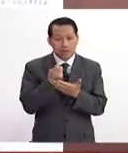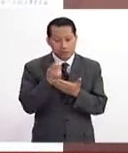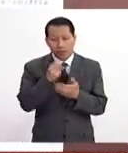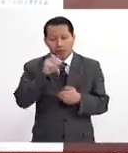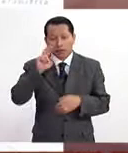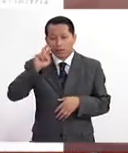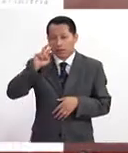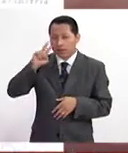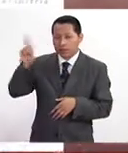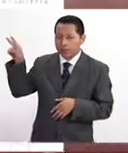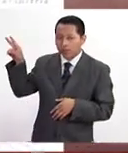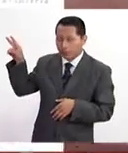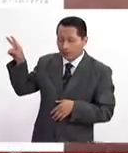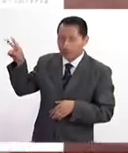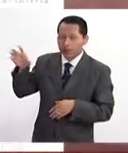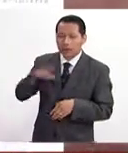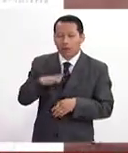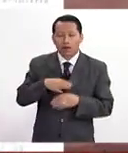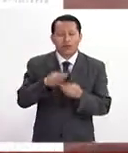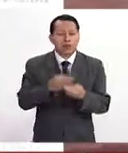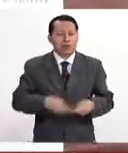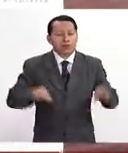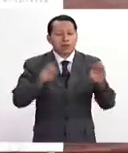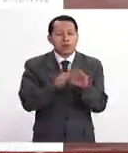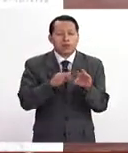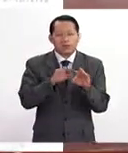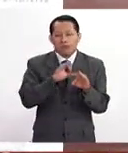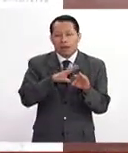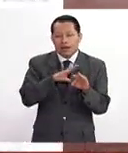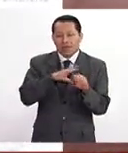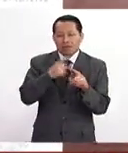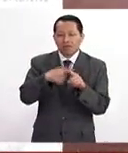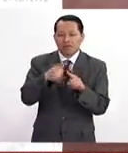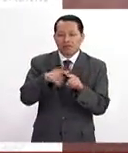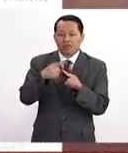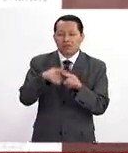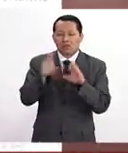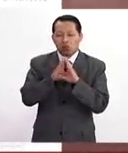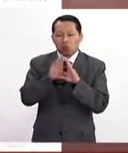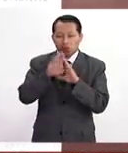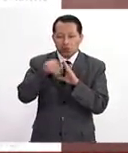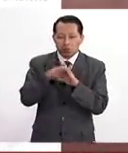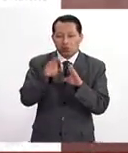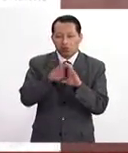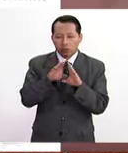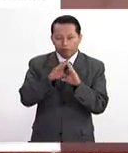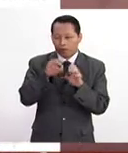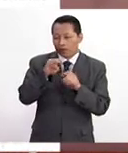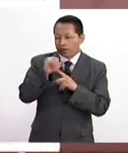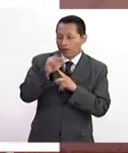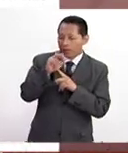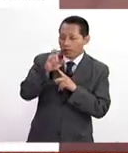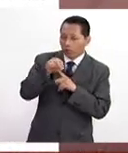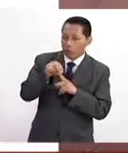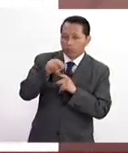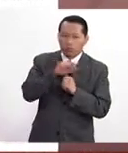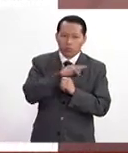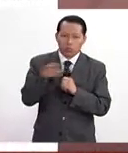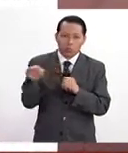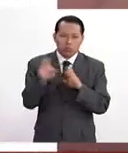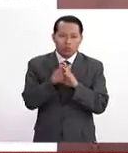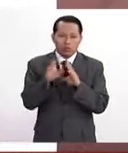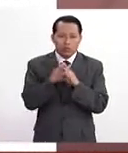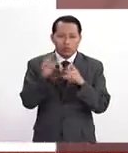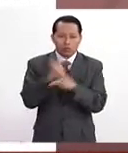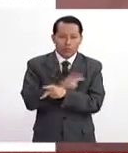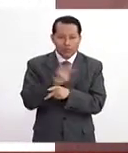ven, digamos, es importante ver estas curvas, como la mediana de Macron terminó